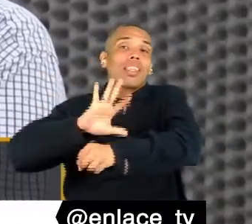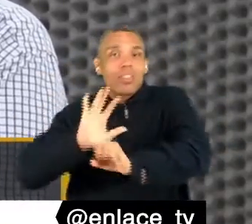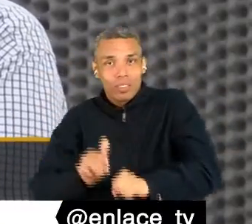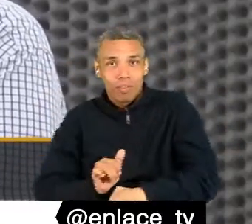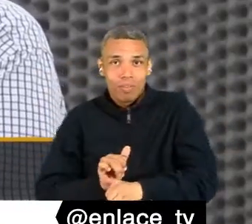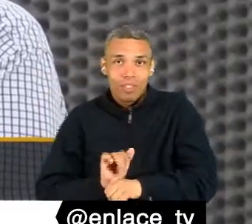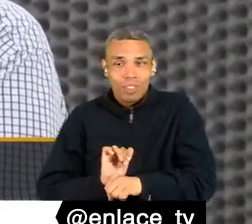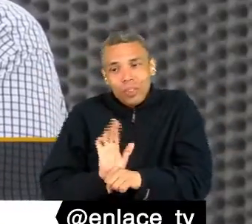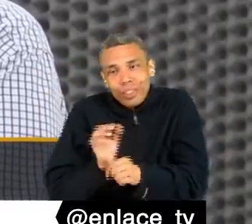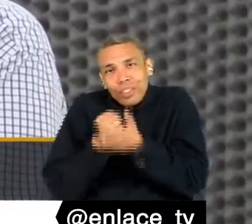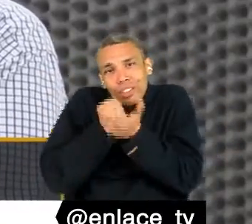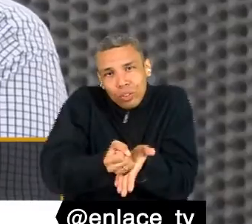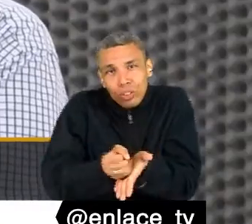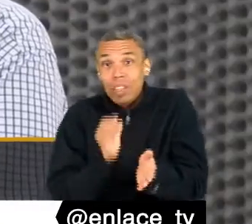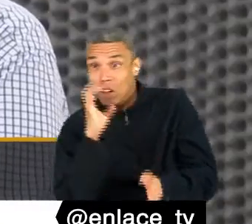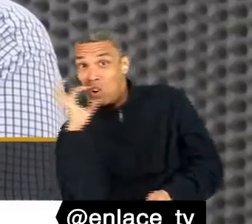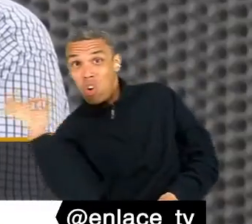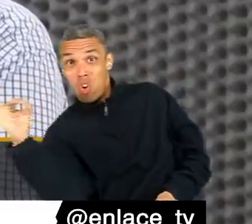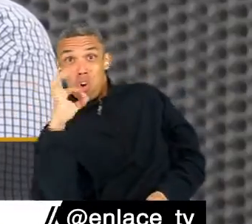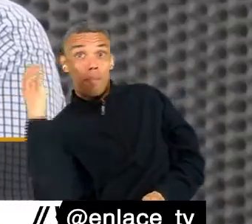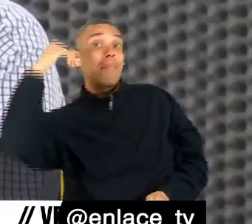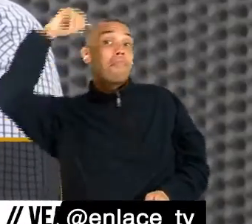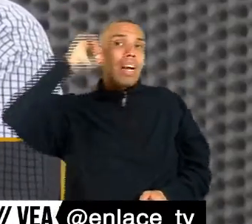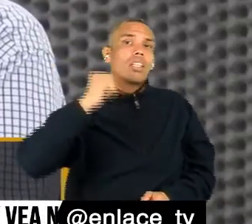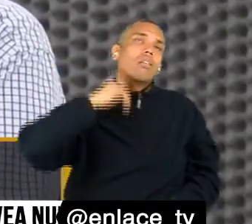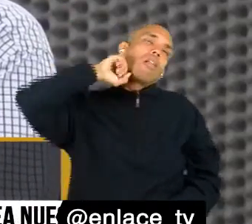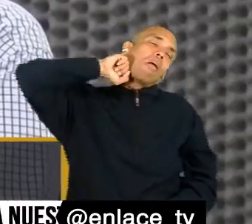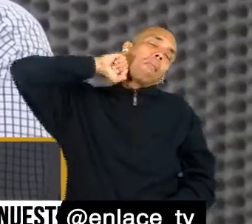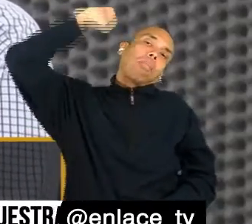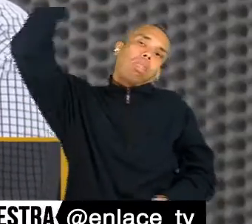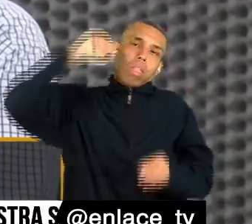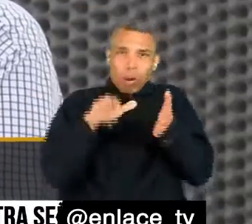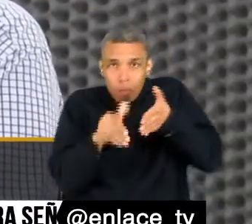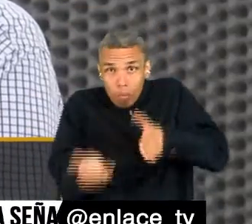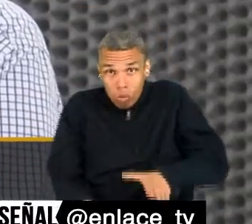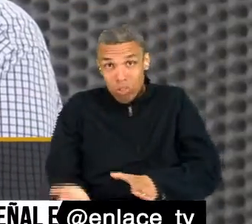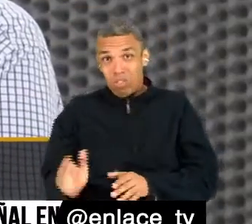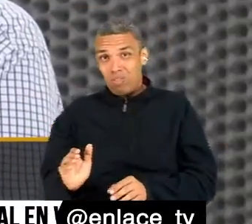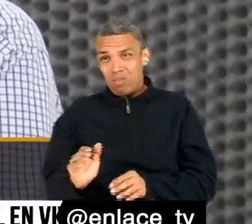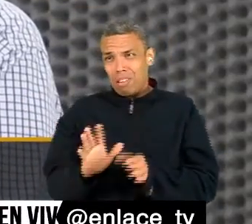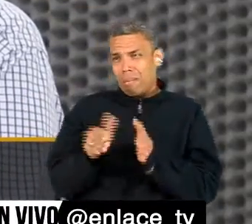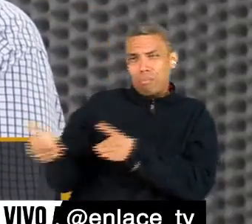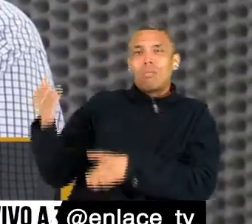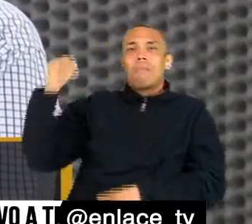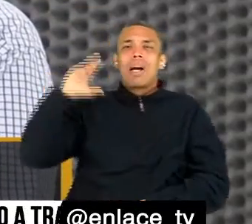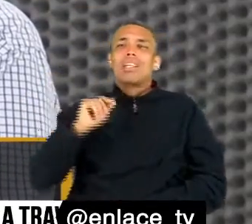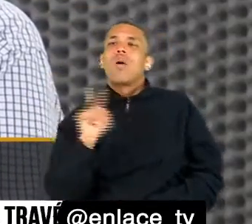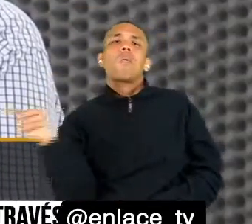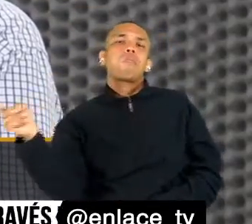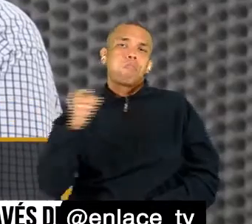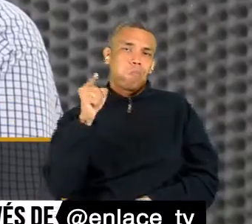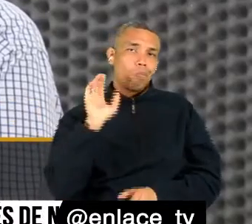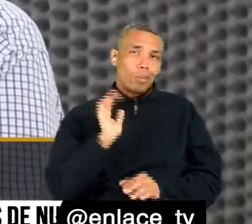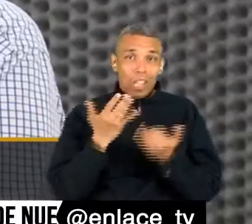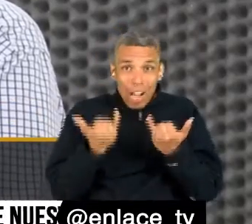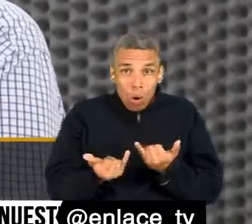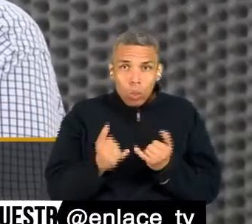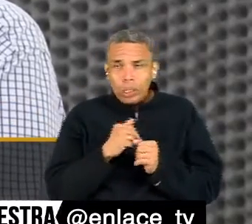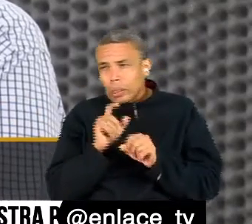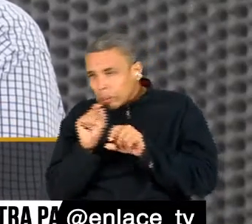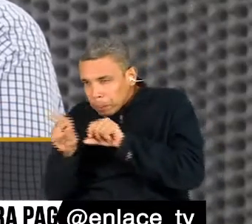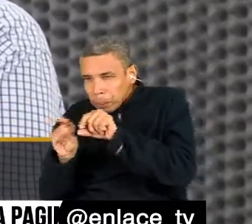homicidio, como es el caso de ahorcamiento, como es el caso de sofocación, que sucede en muchísimos casos, esa es la gran estadística de